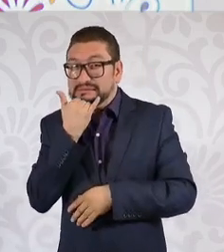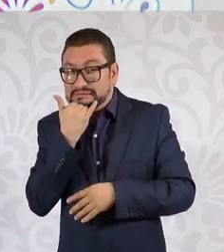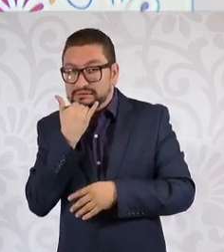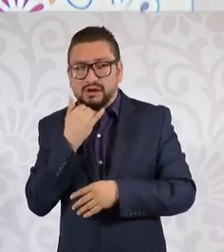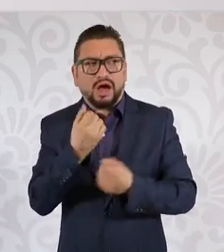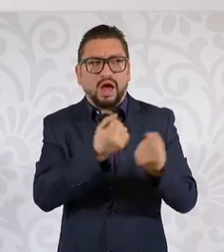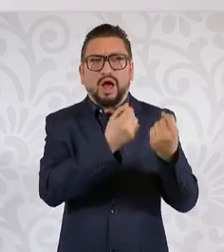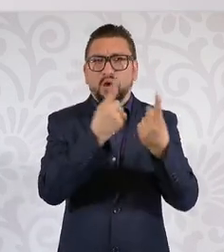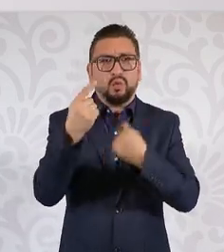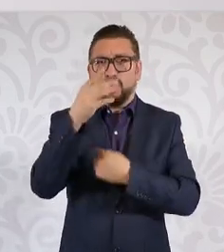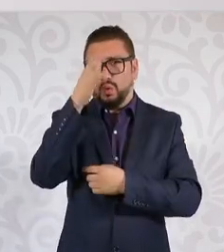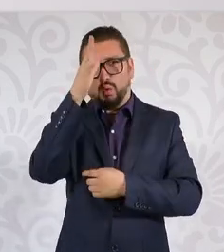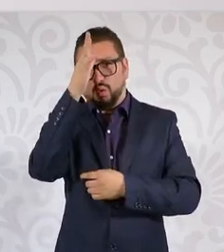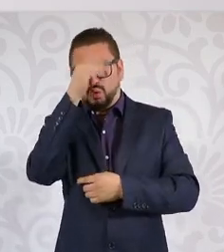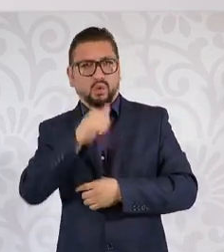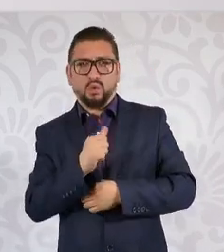acuerdo,